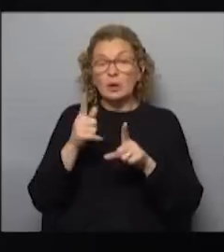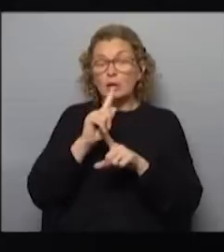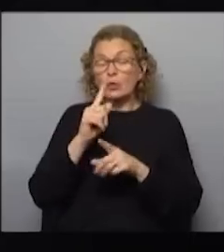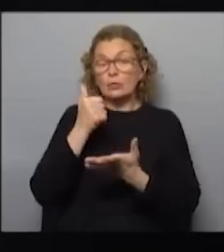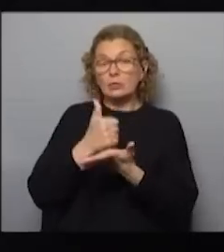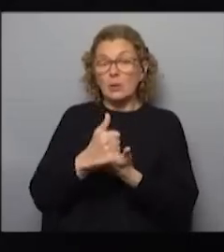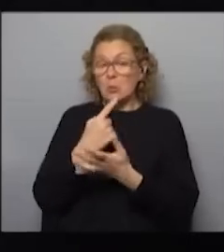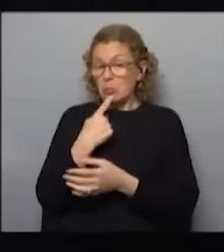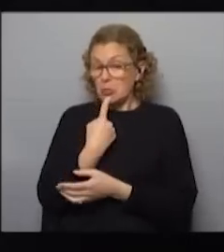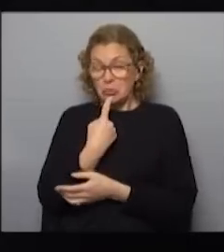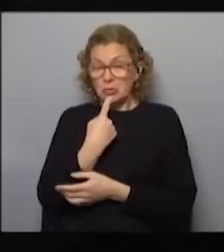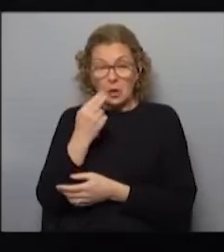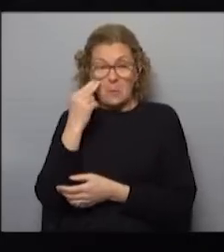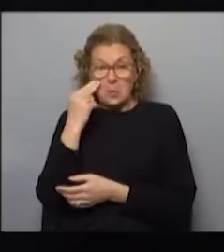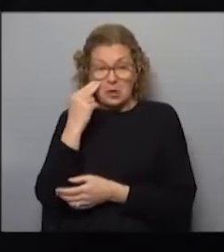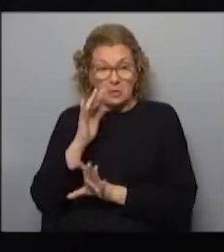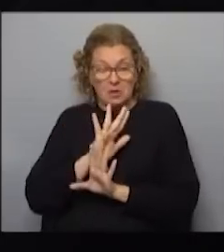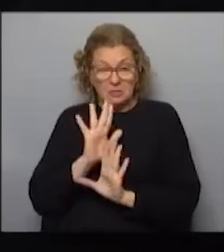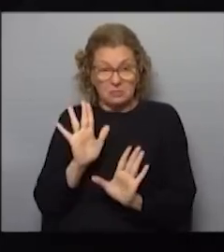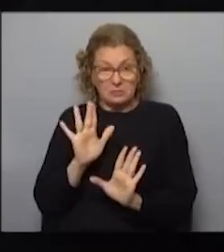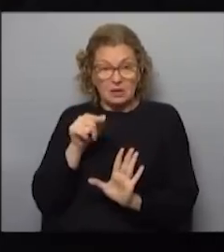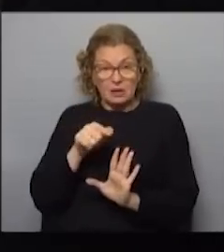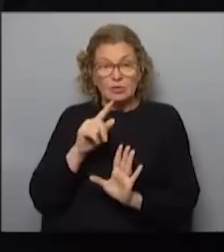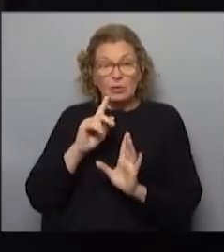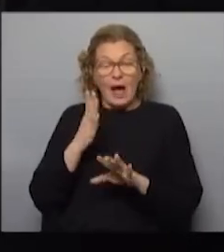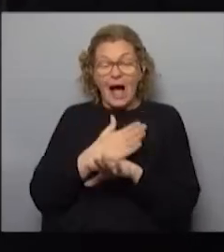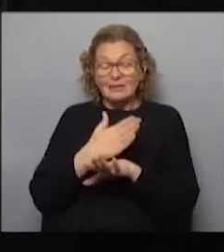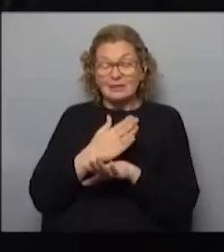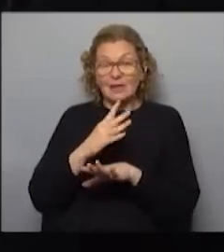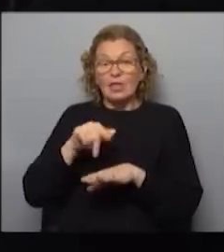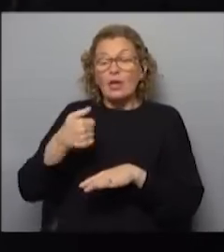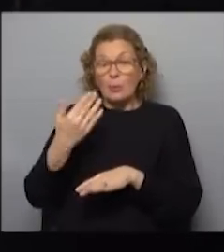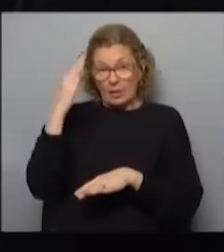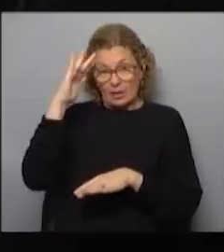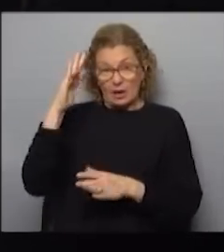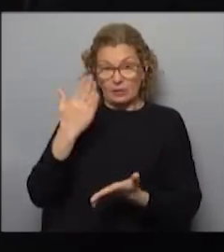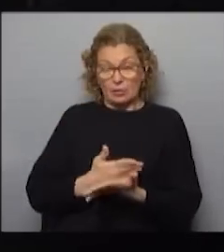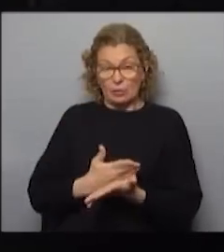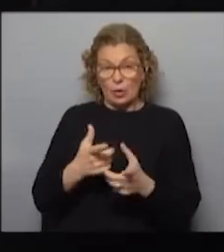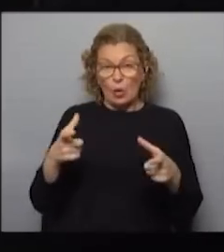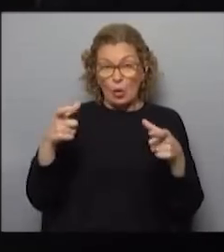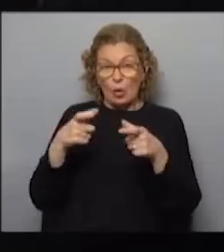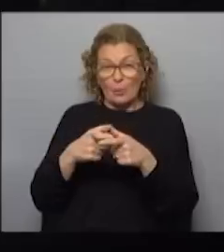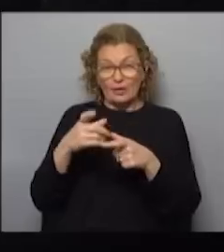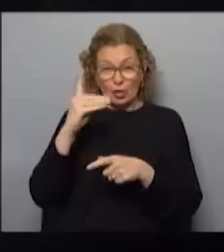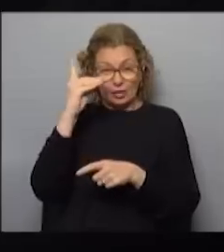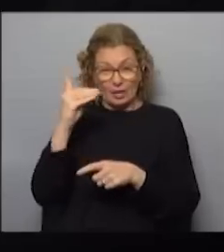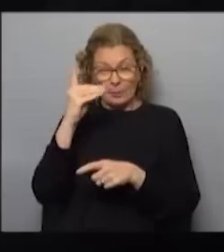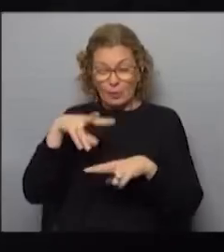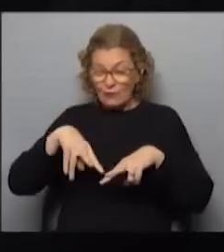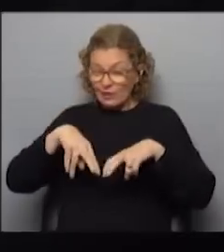estaban sospechadas de cometer ilícitos esto sucedió tanto antes como después de la dictadura una comisión de la cámara de diputados